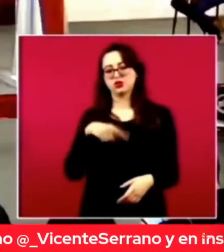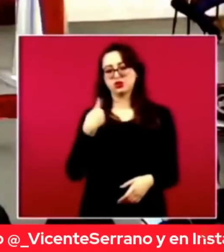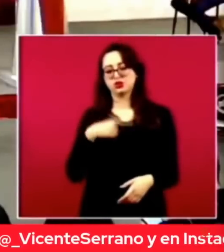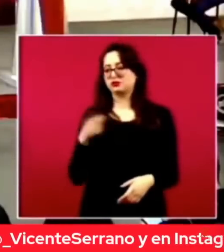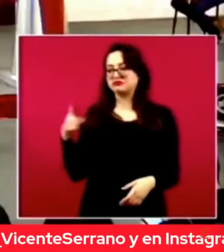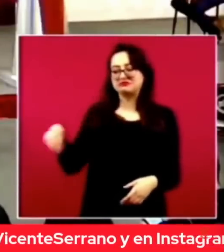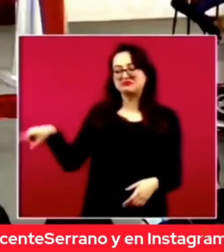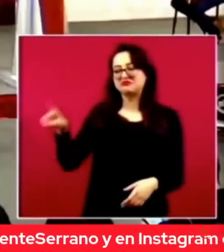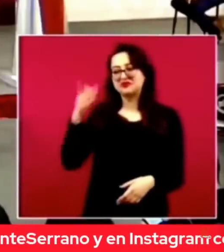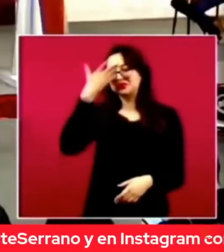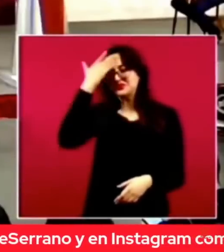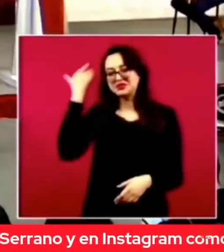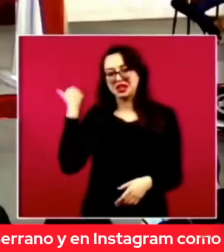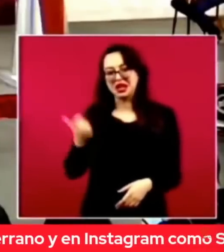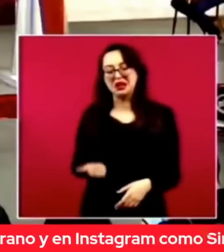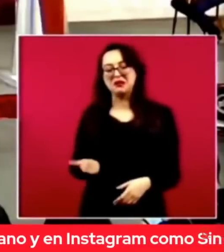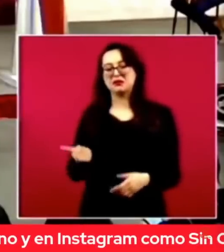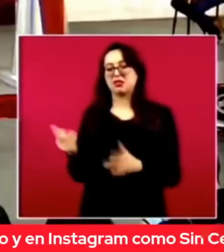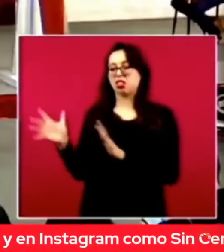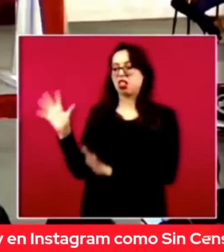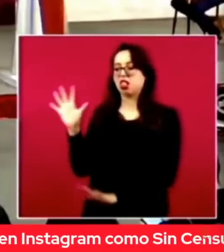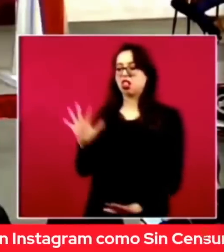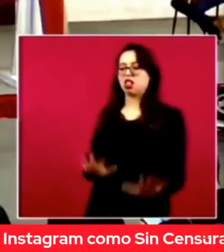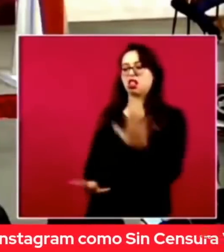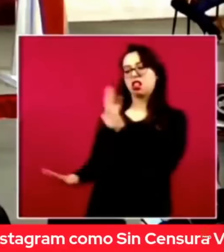los manipulan.